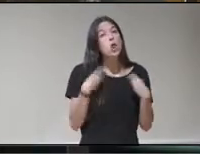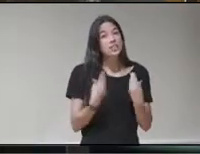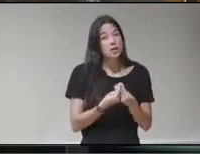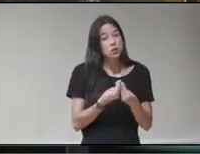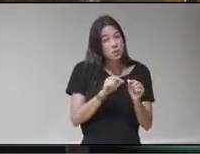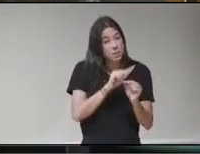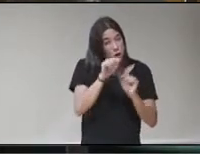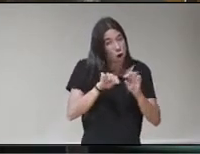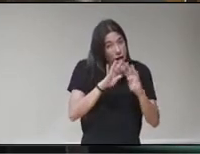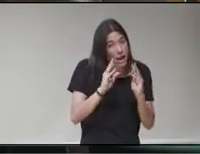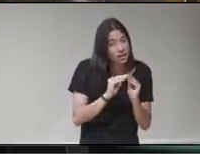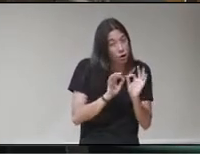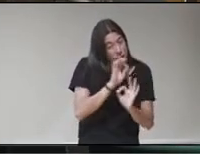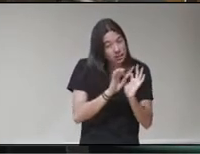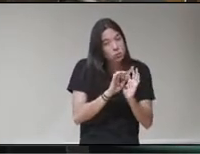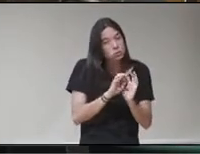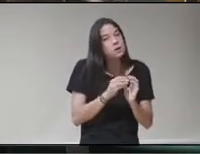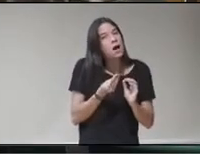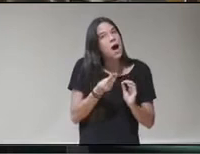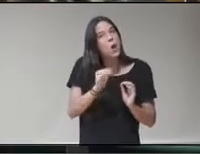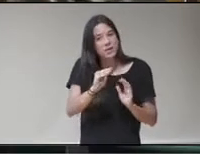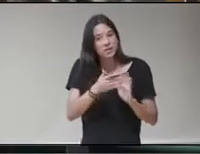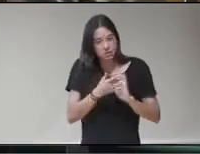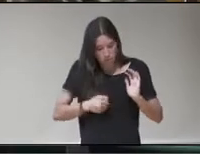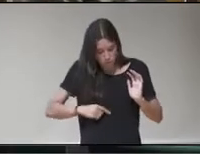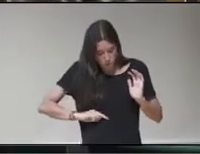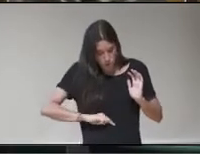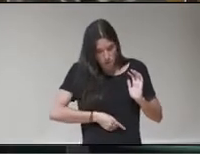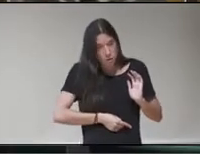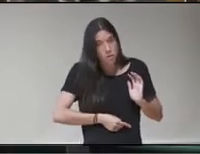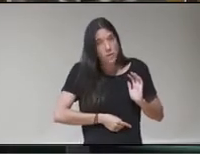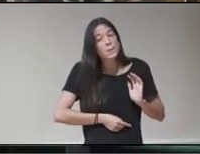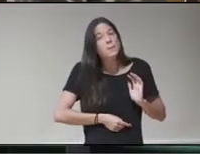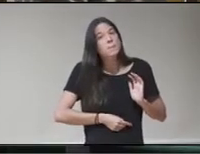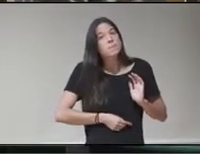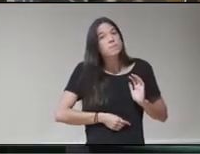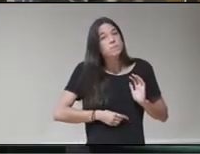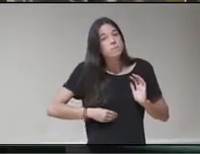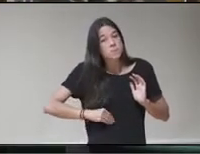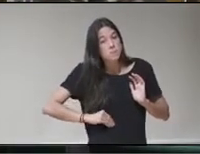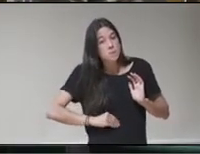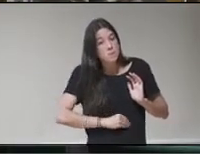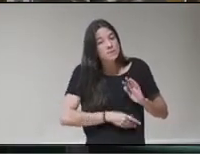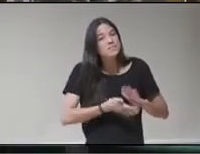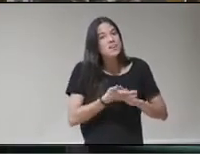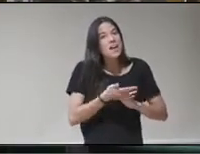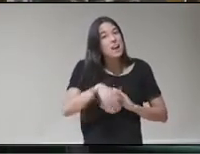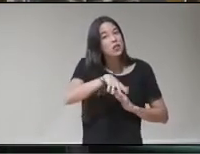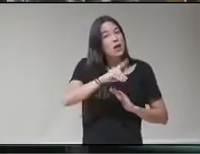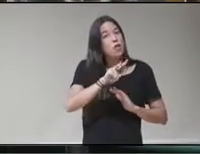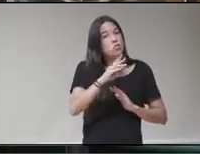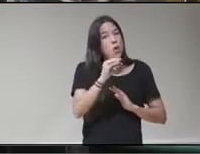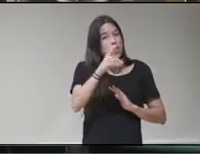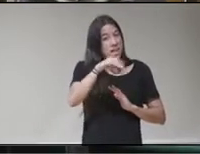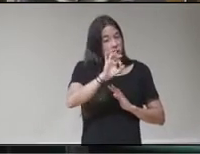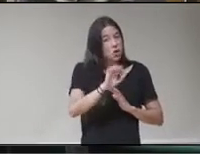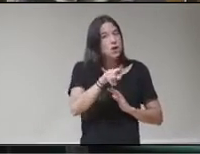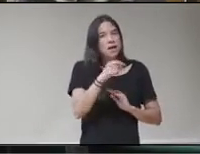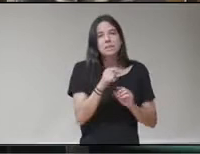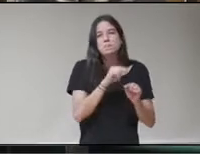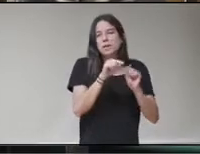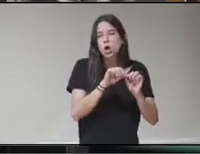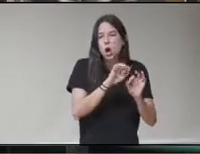va aumentando según vamos avanzando en él. El duodeno, por lo tanto, es la zona que menos microorganismos tiene. ¿Por